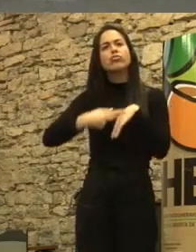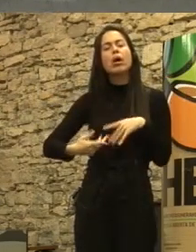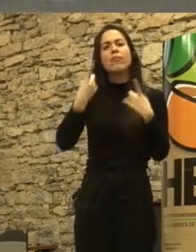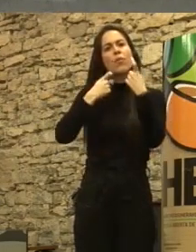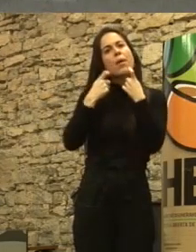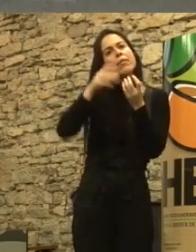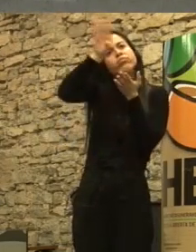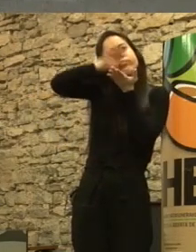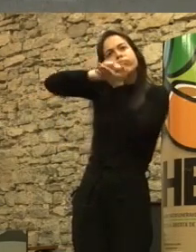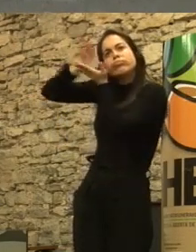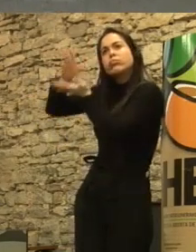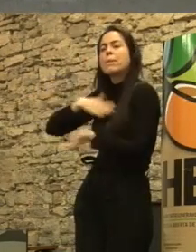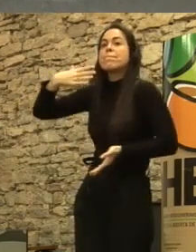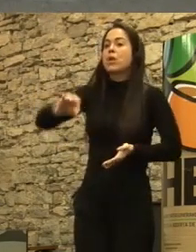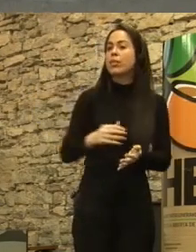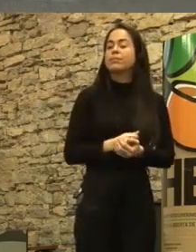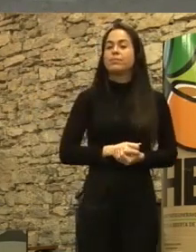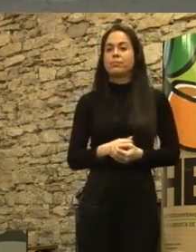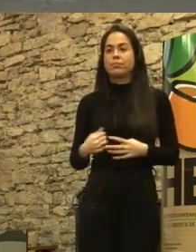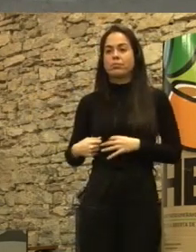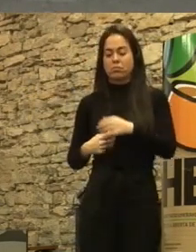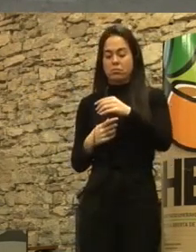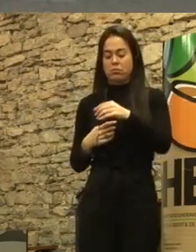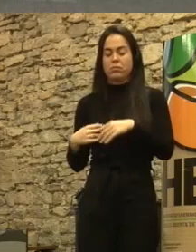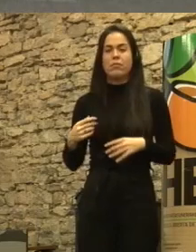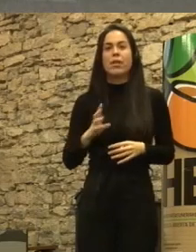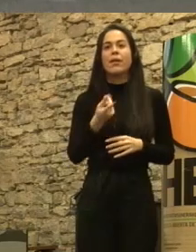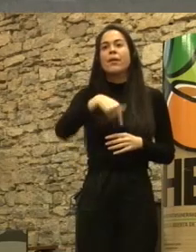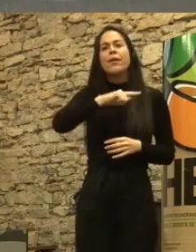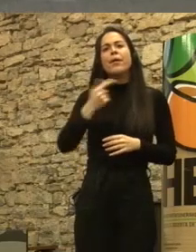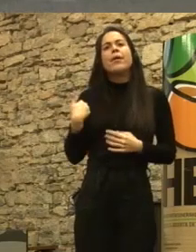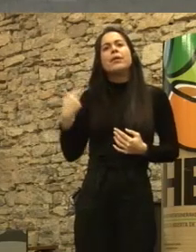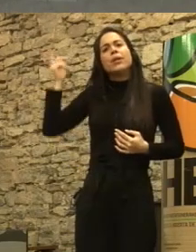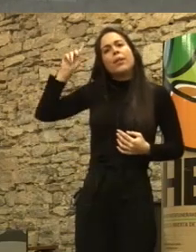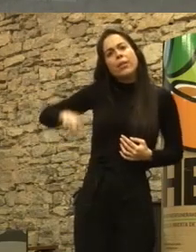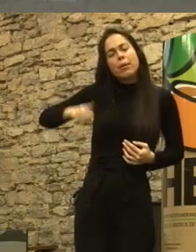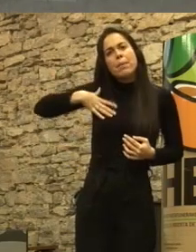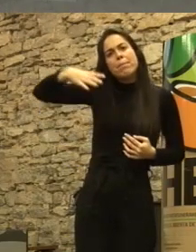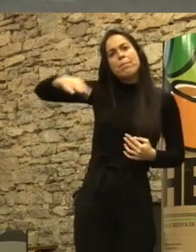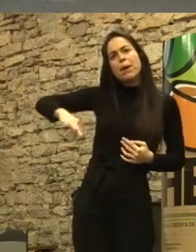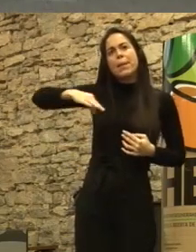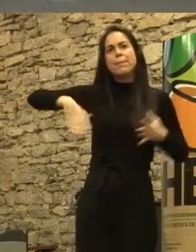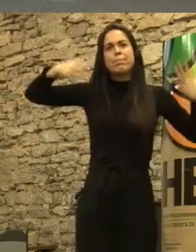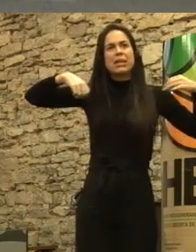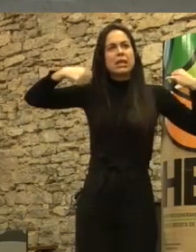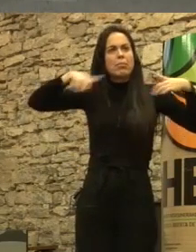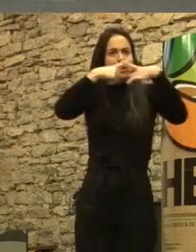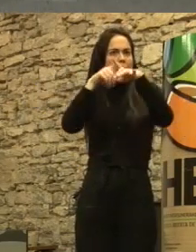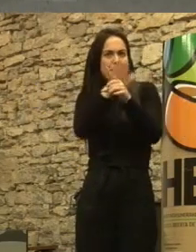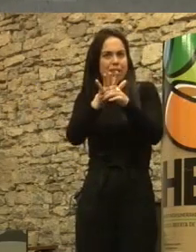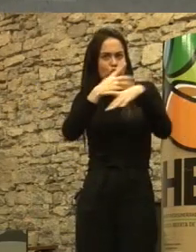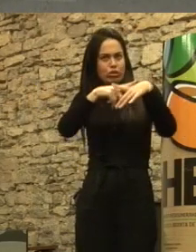pasan. Y ese es ese sitio, ¿no? Donde se documentan de esa forma exhaustiva esa serie de prácticas a determinados niveles. Hoy voy a ir explicando,